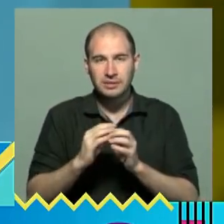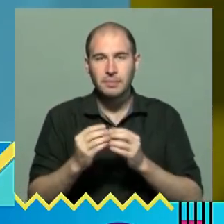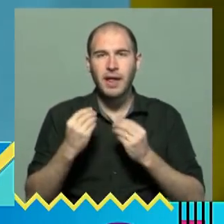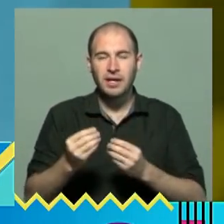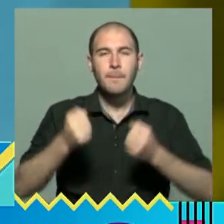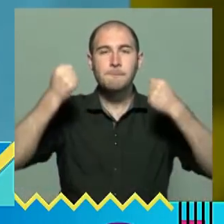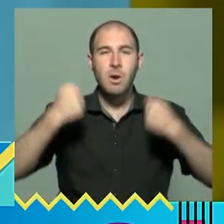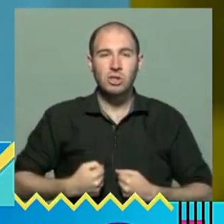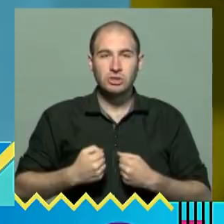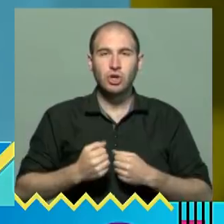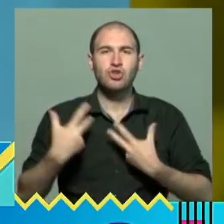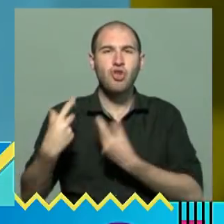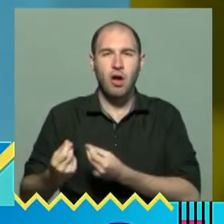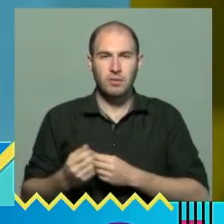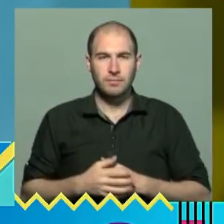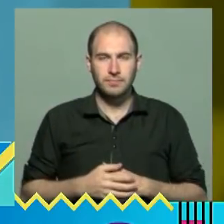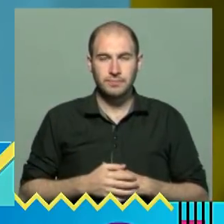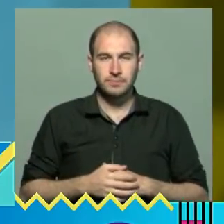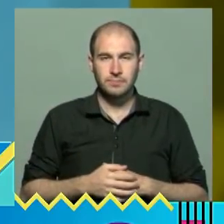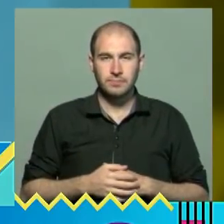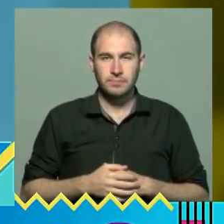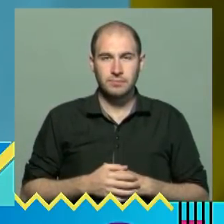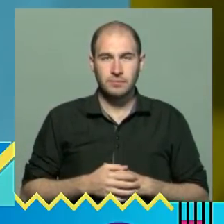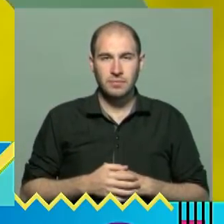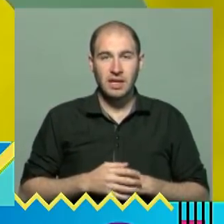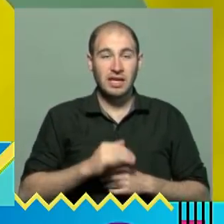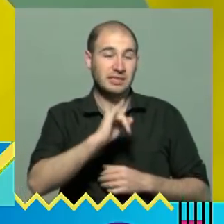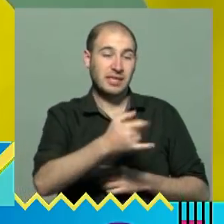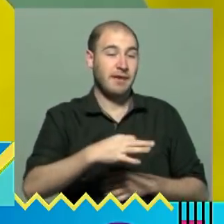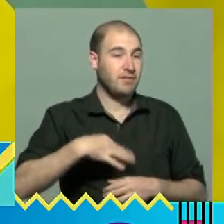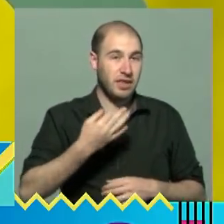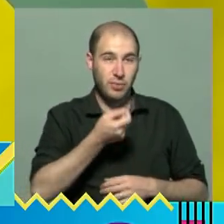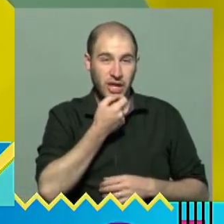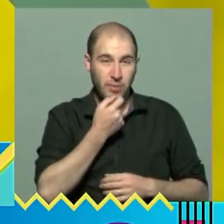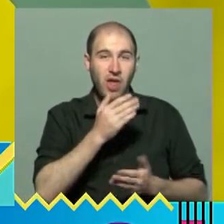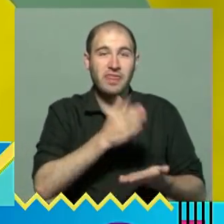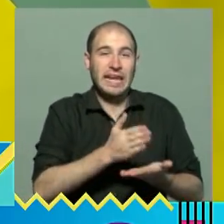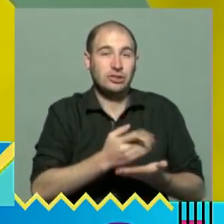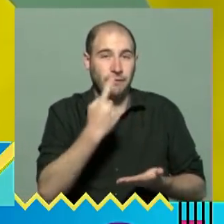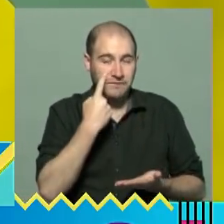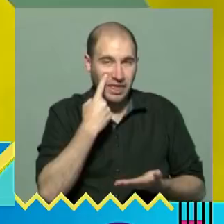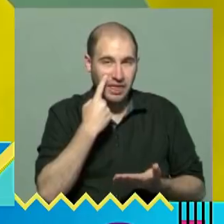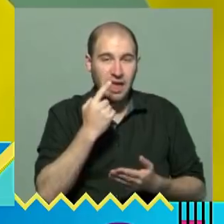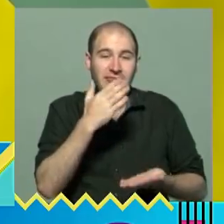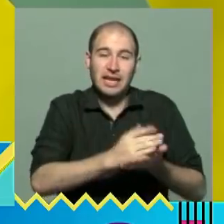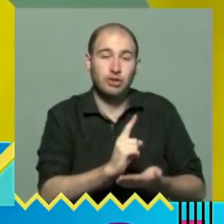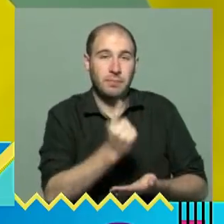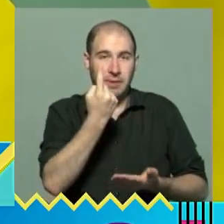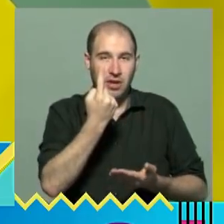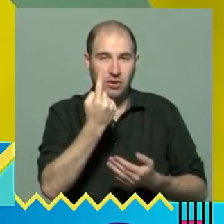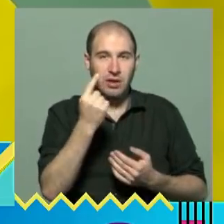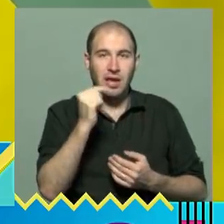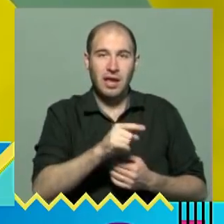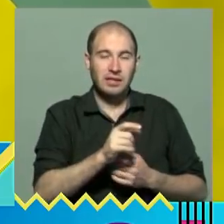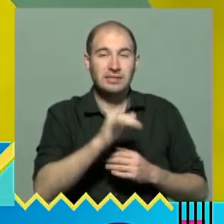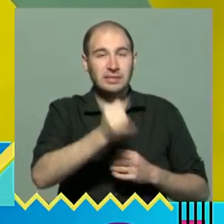poder posicionarse desde el no al aborto? El sí a la vida, por ejemplo, el derecho a vivir, que es el primer derecho que tiene que